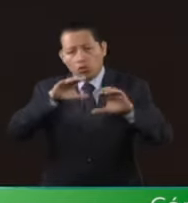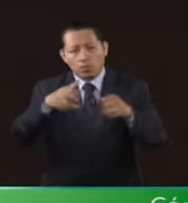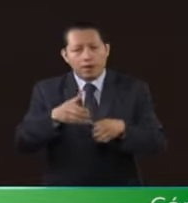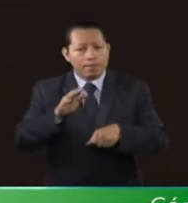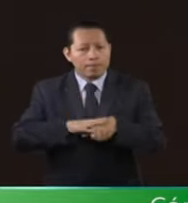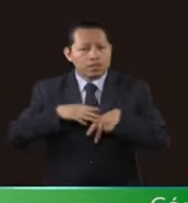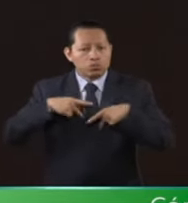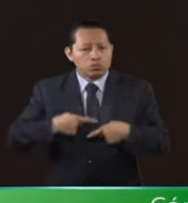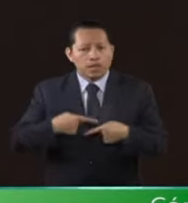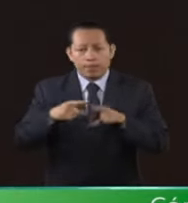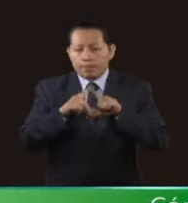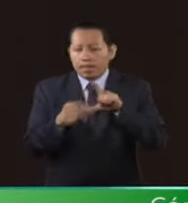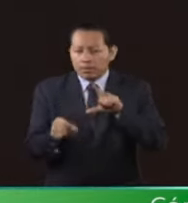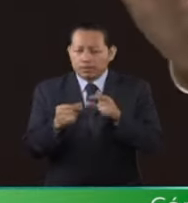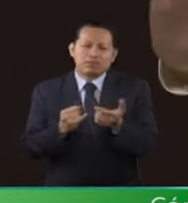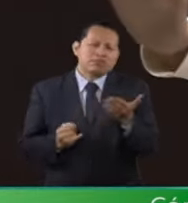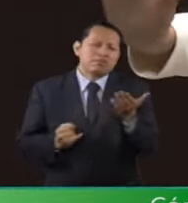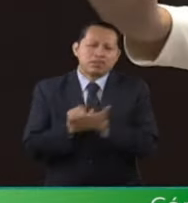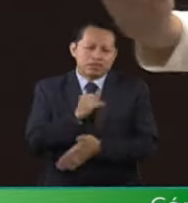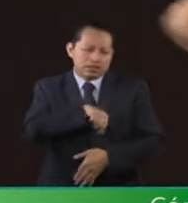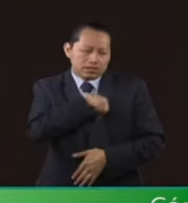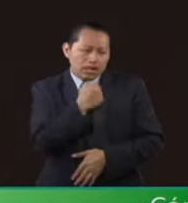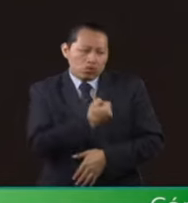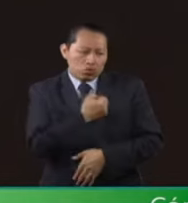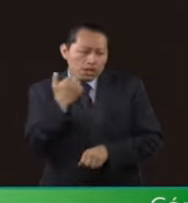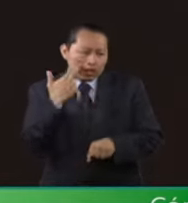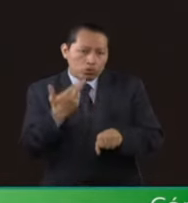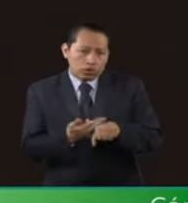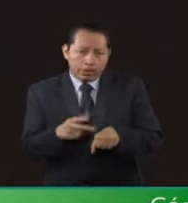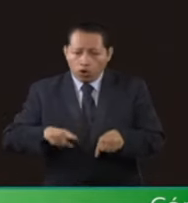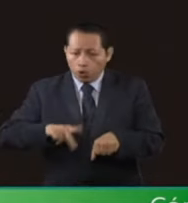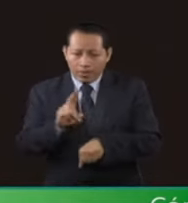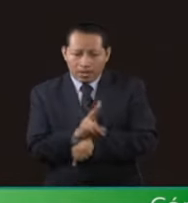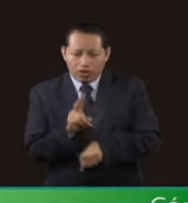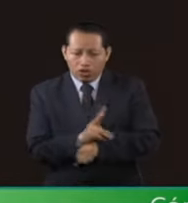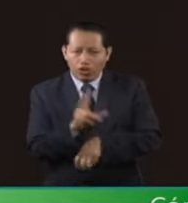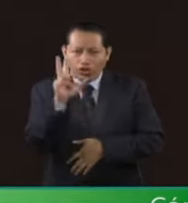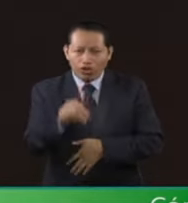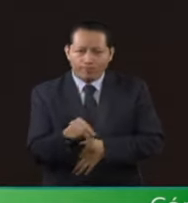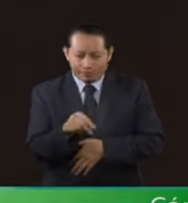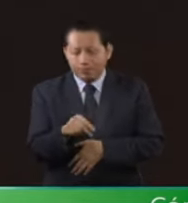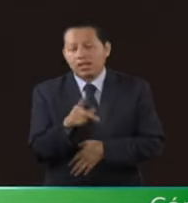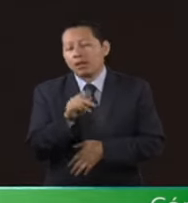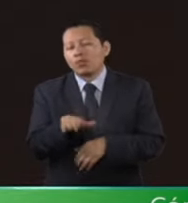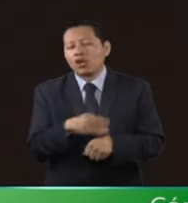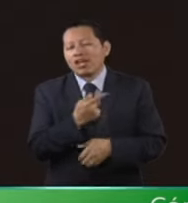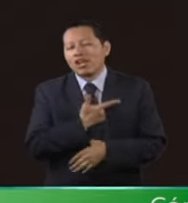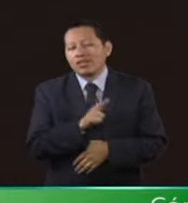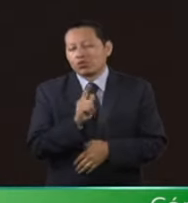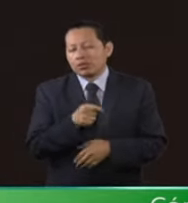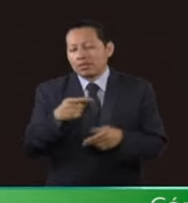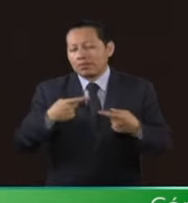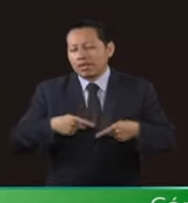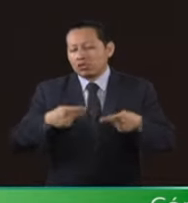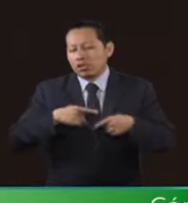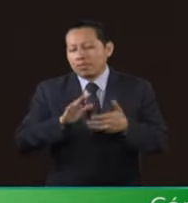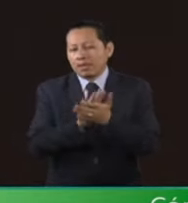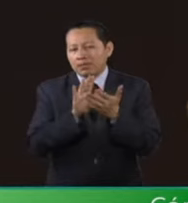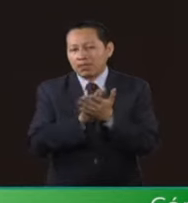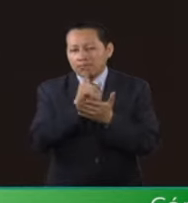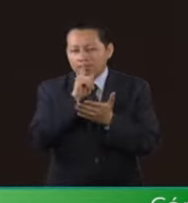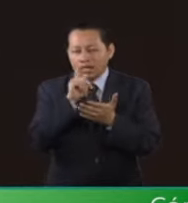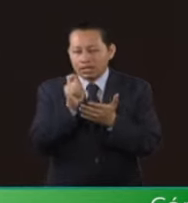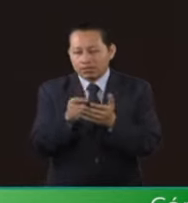nuestro país, decidieron que la salud ya no era responsabilidad del gobierno. Como no les gustaba que los ciudadanos participaran y